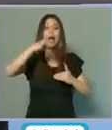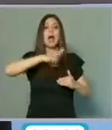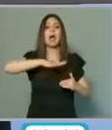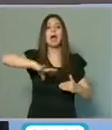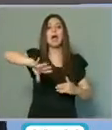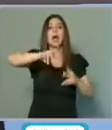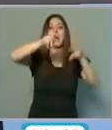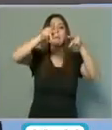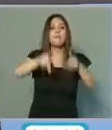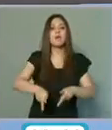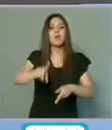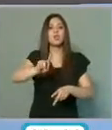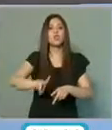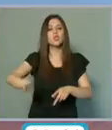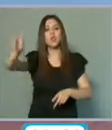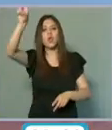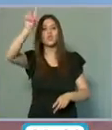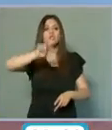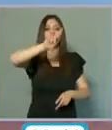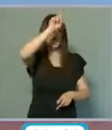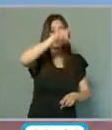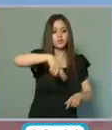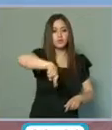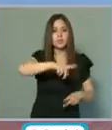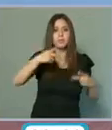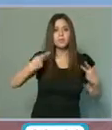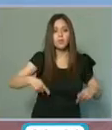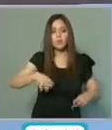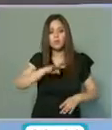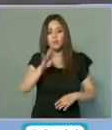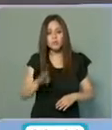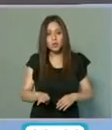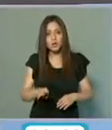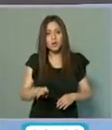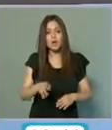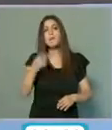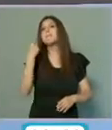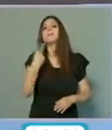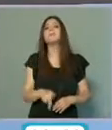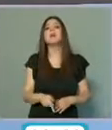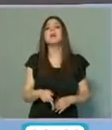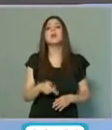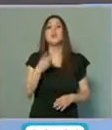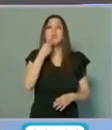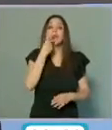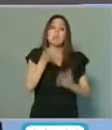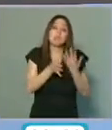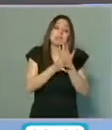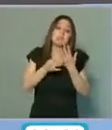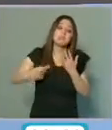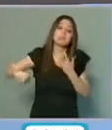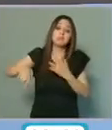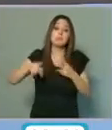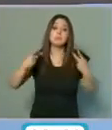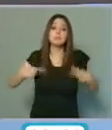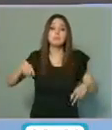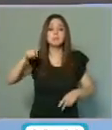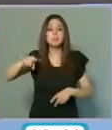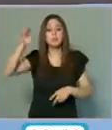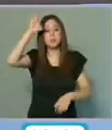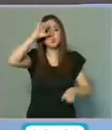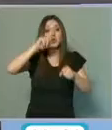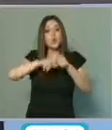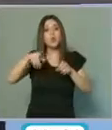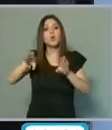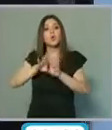base indogermánica que finalmente pues se siguen celebrando en estos